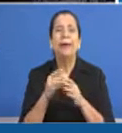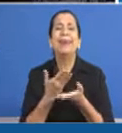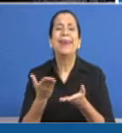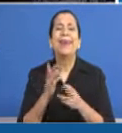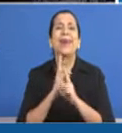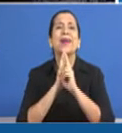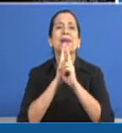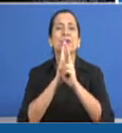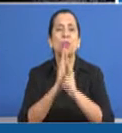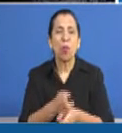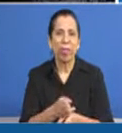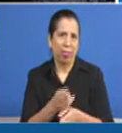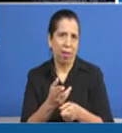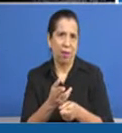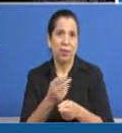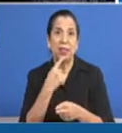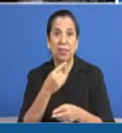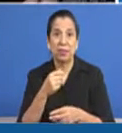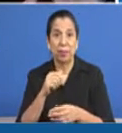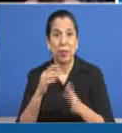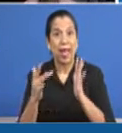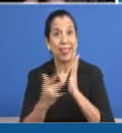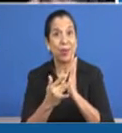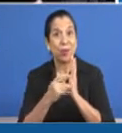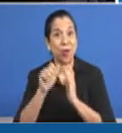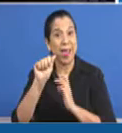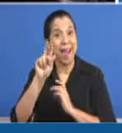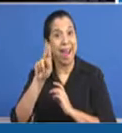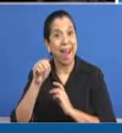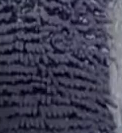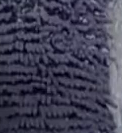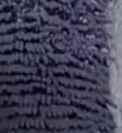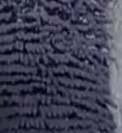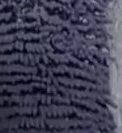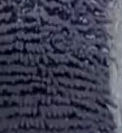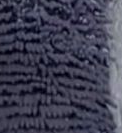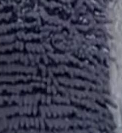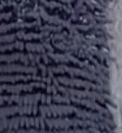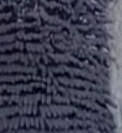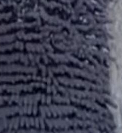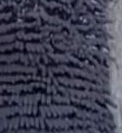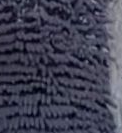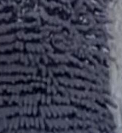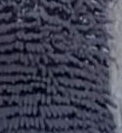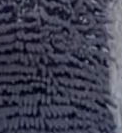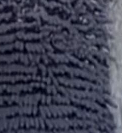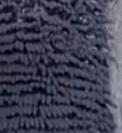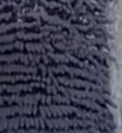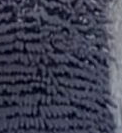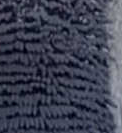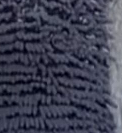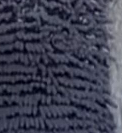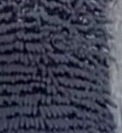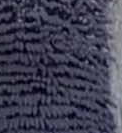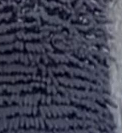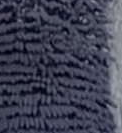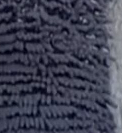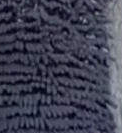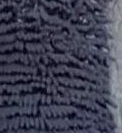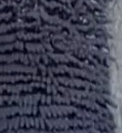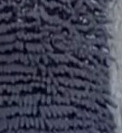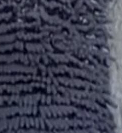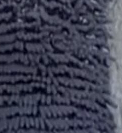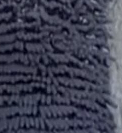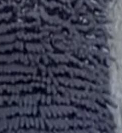algoritmo, qué le envía al cliente? Bueno, allí, como te mencioné, esto, al momento de escribirle a Andrea te va